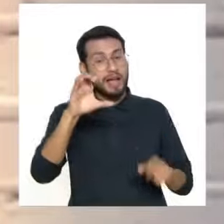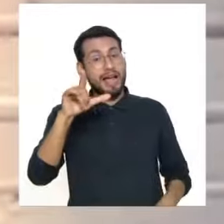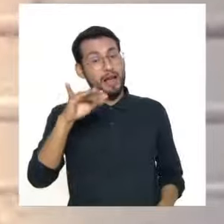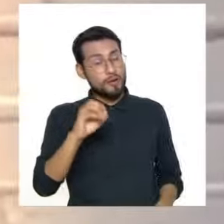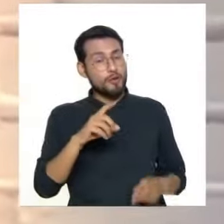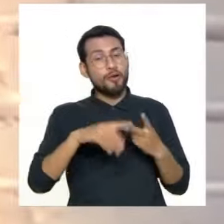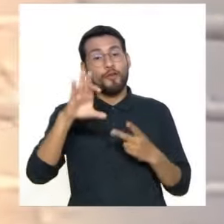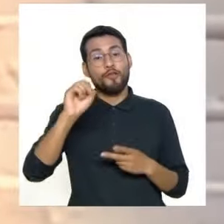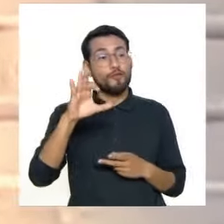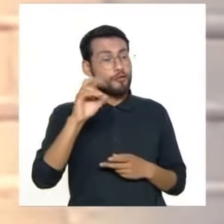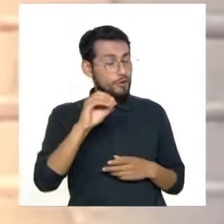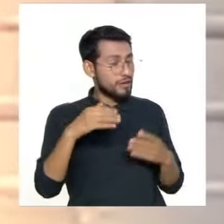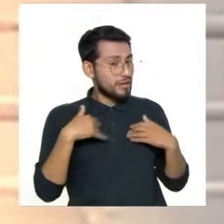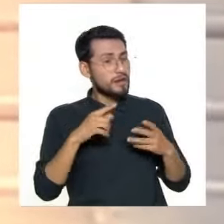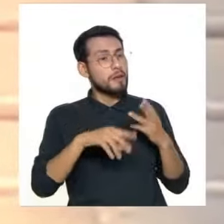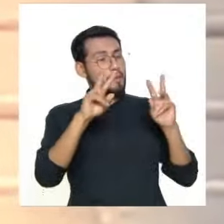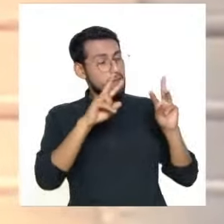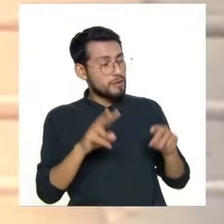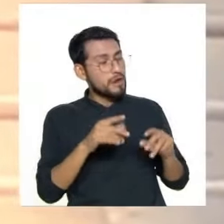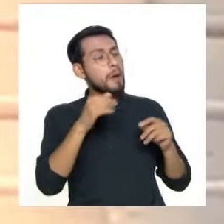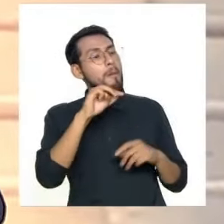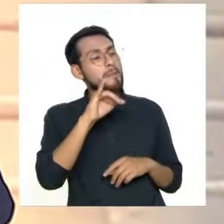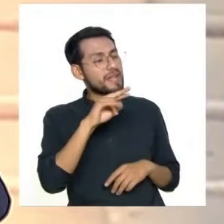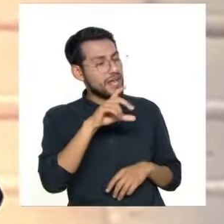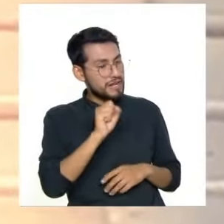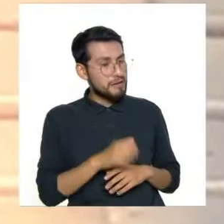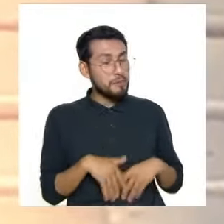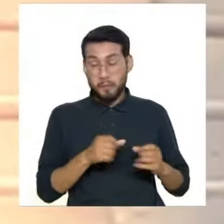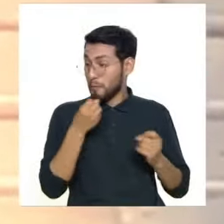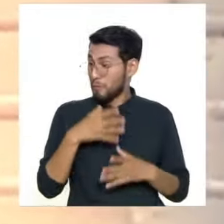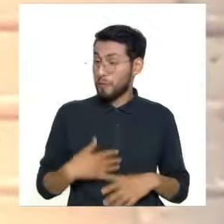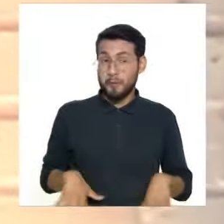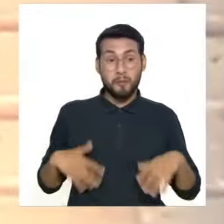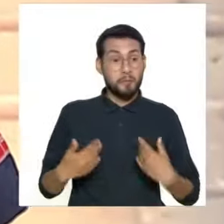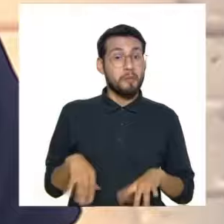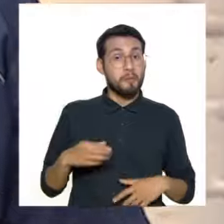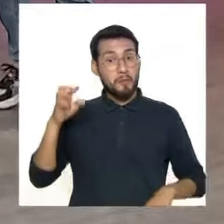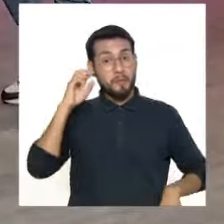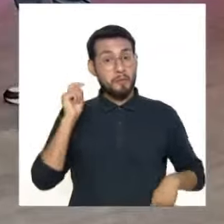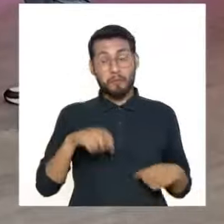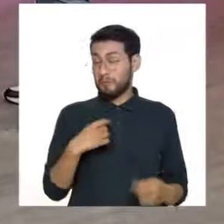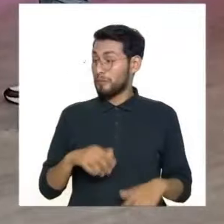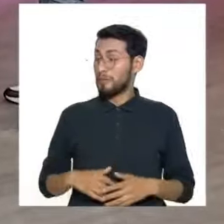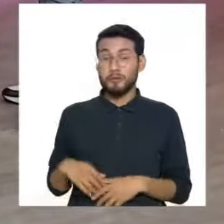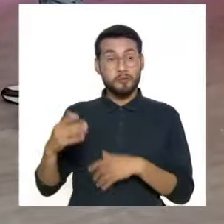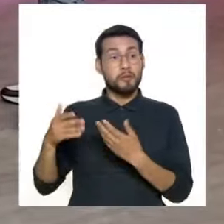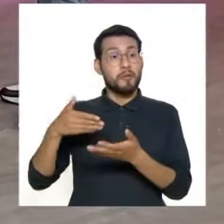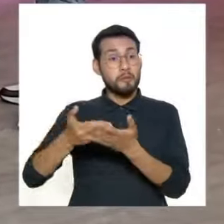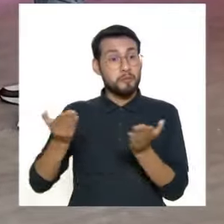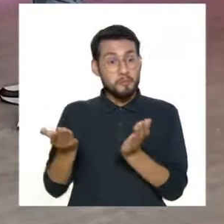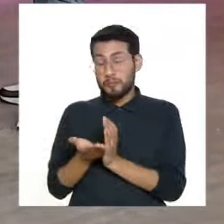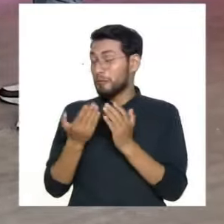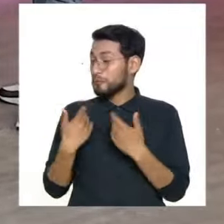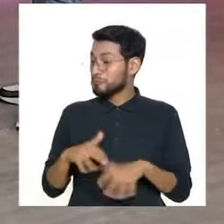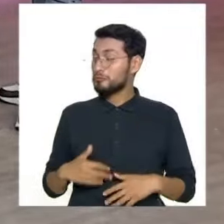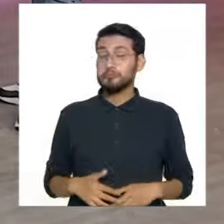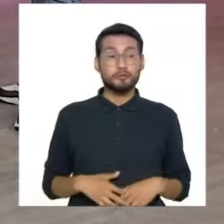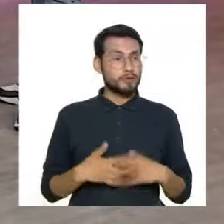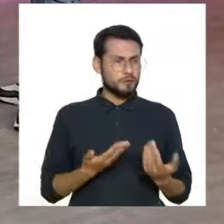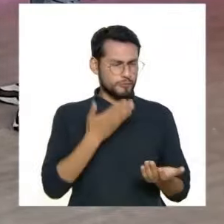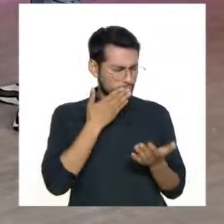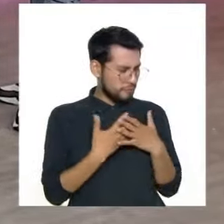fósforo y muchas vitaminas y minerales Qué te parece u O sea que es un platito que viene digamos